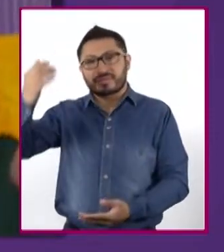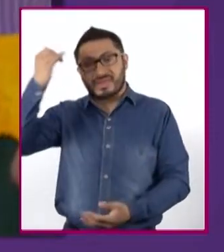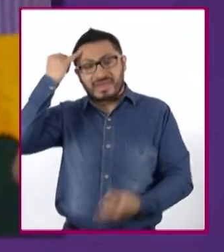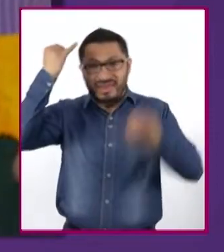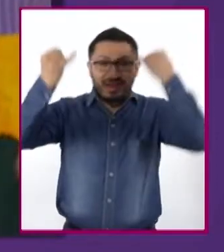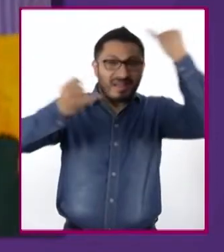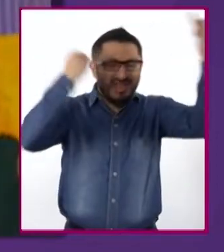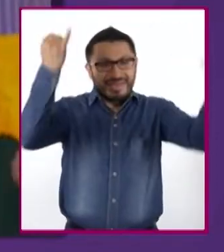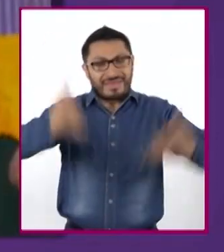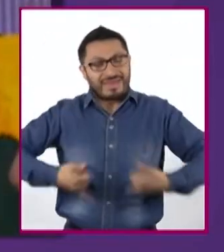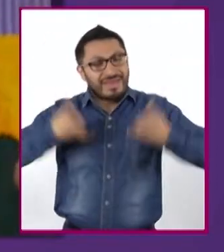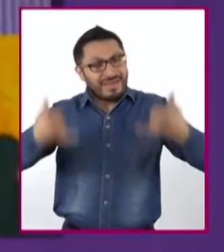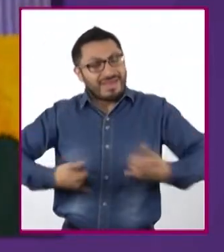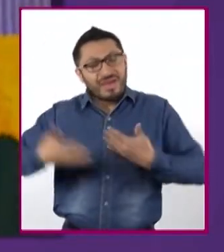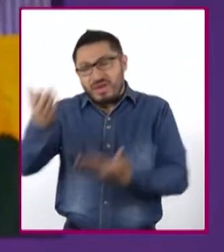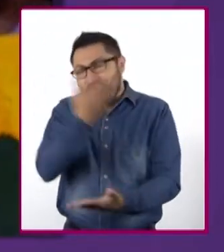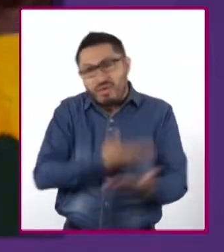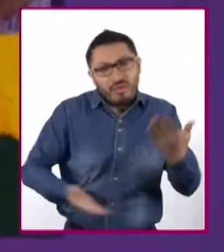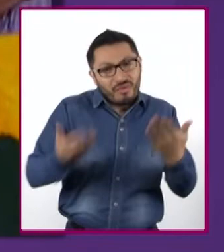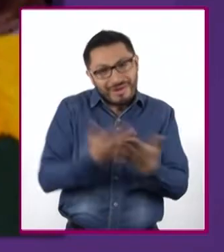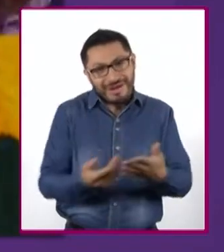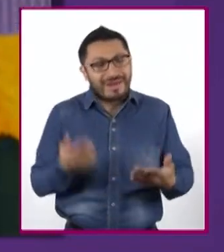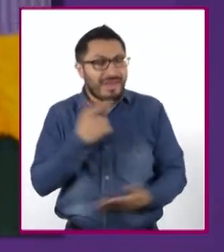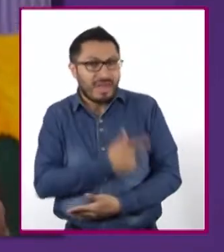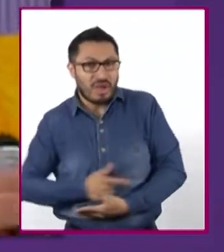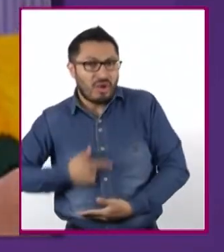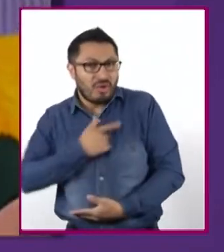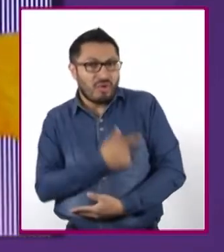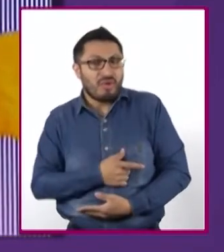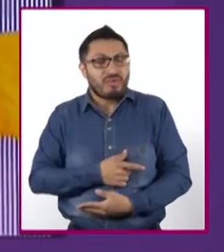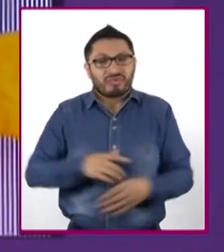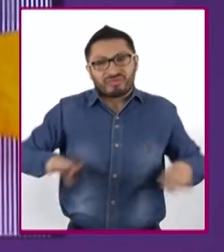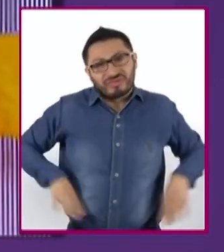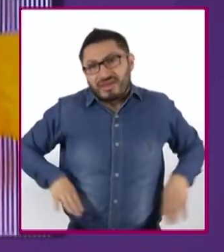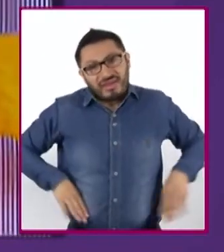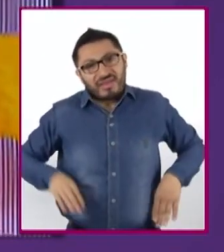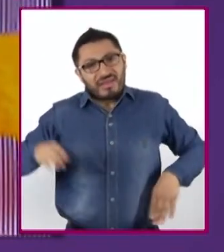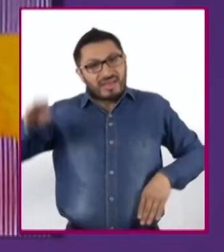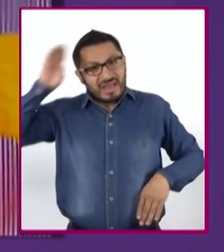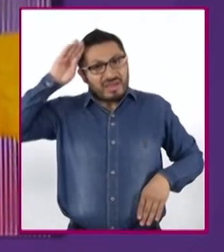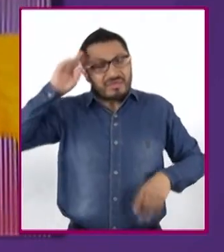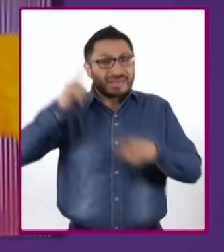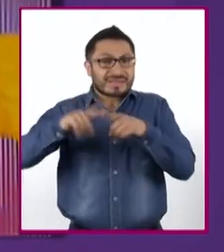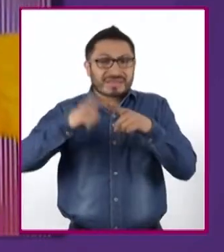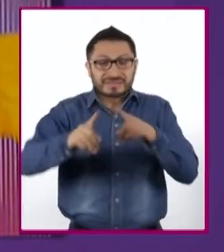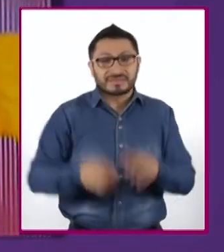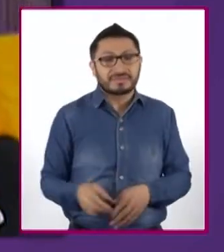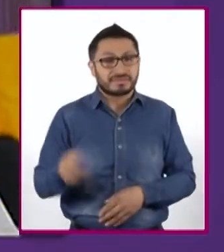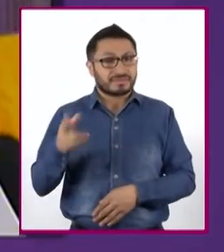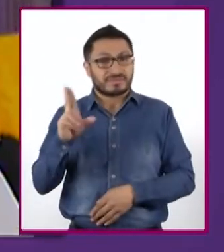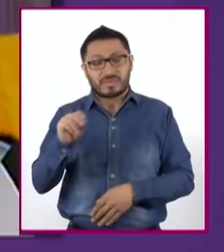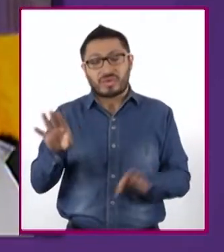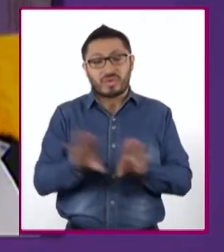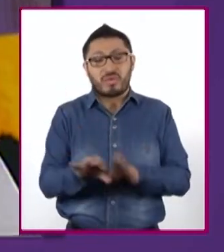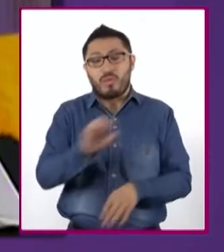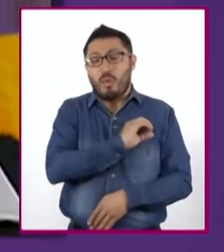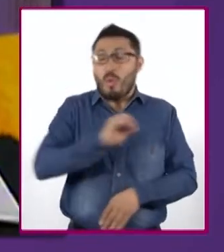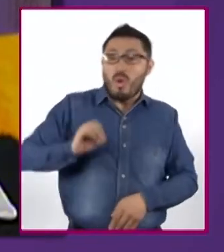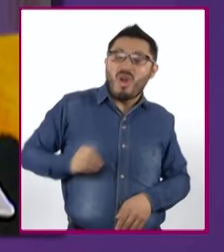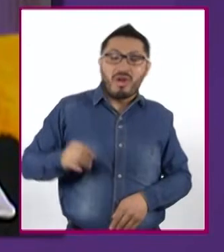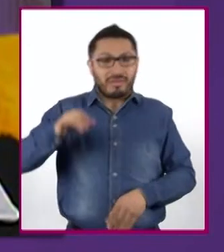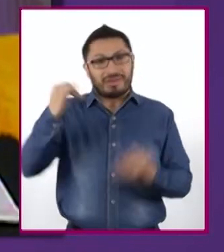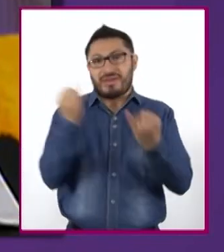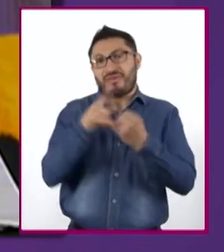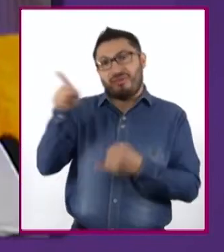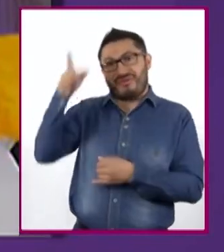y compartiendo gustos y formas de pensar. Que no tenemos obligaciones así como los adultos de, ay, tengo que